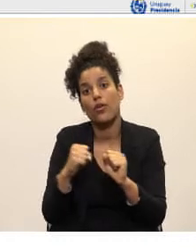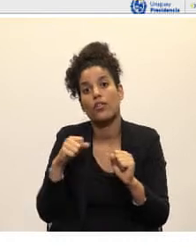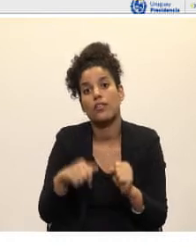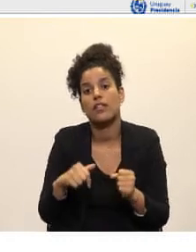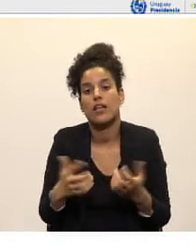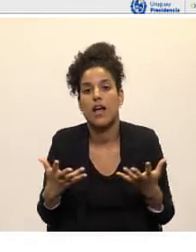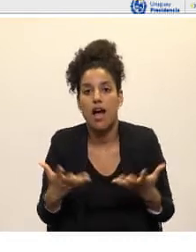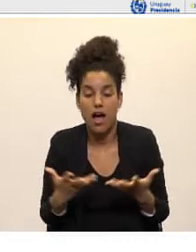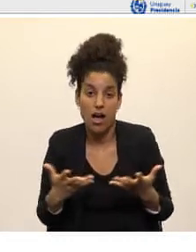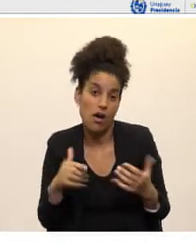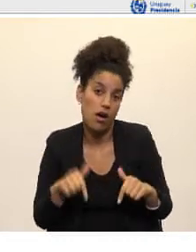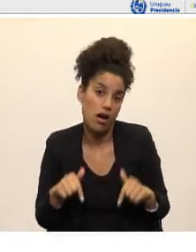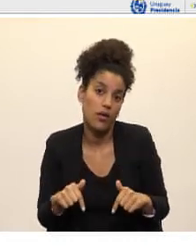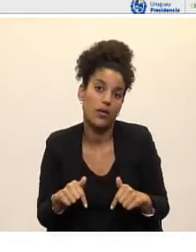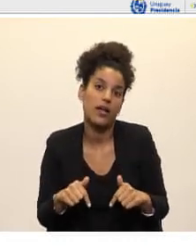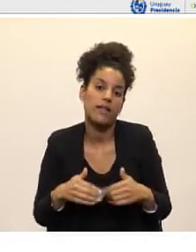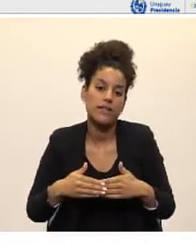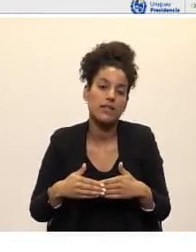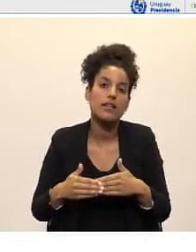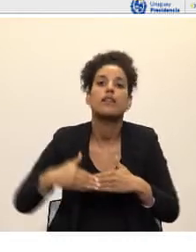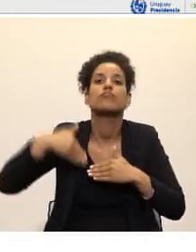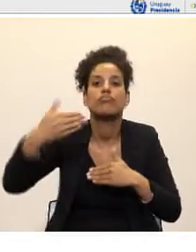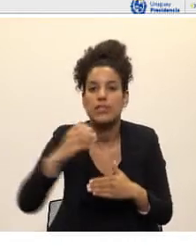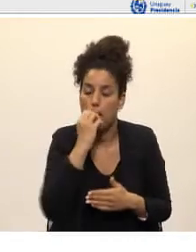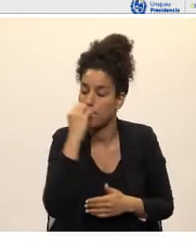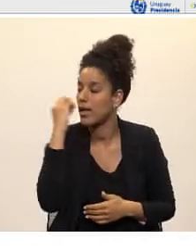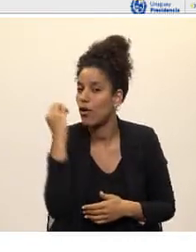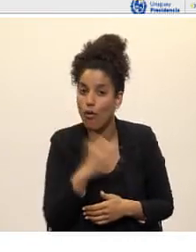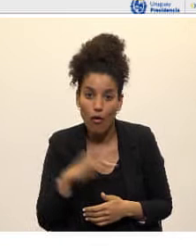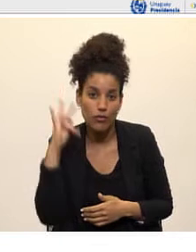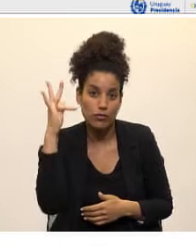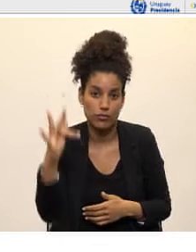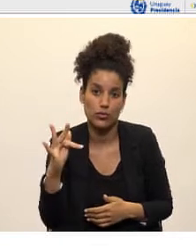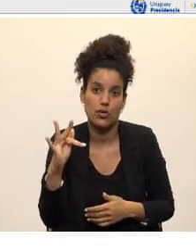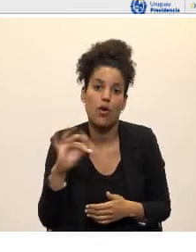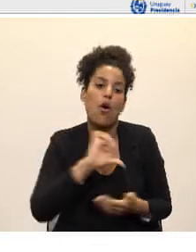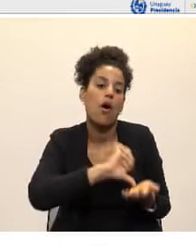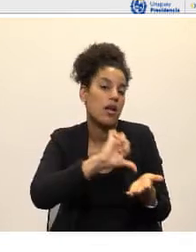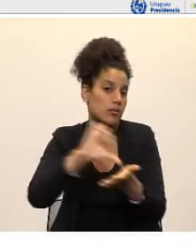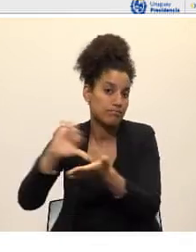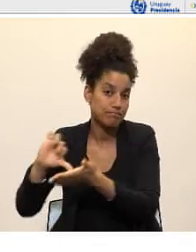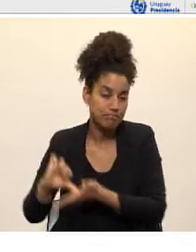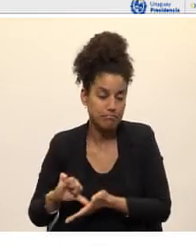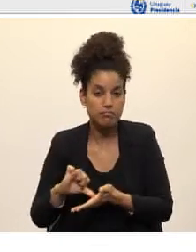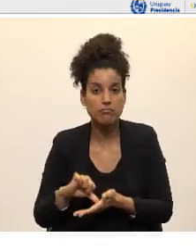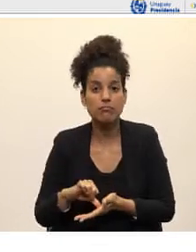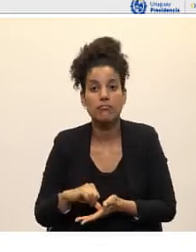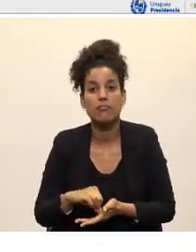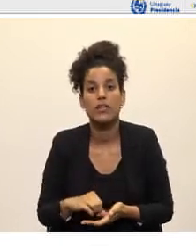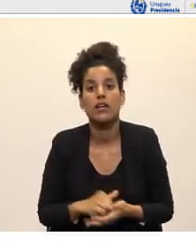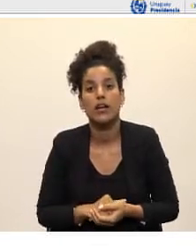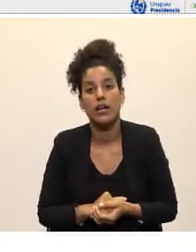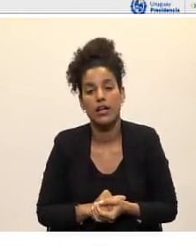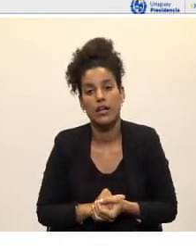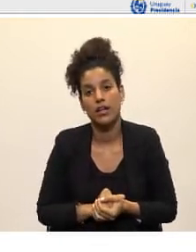de las posibilidades del avance y la mejora en los territorios. De alguna manera, no quiero dejar